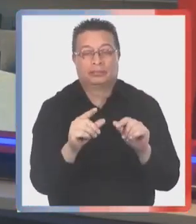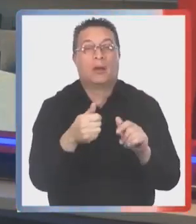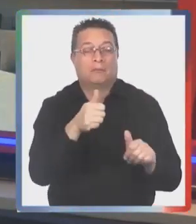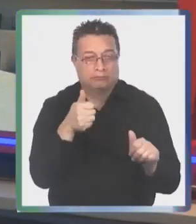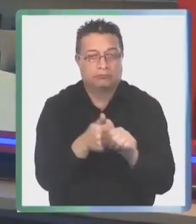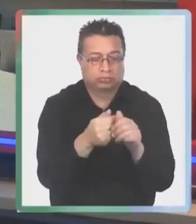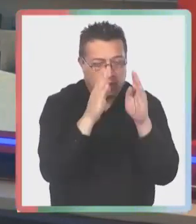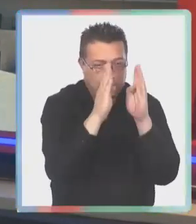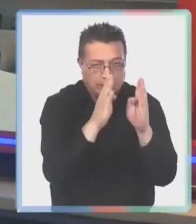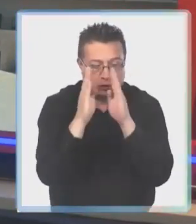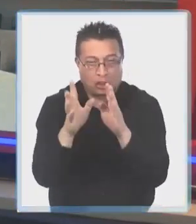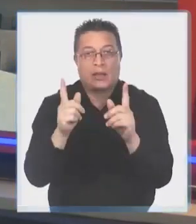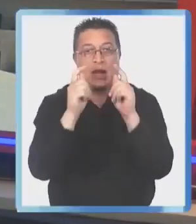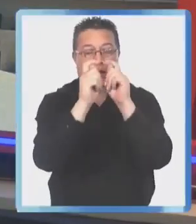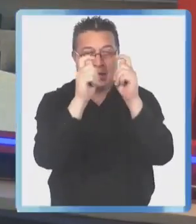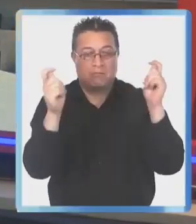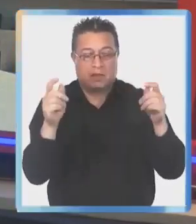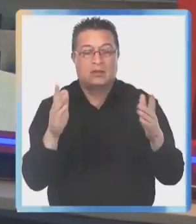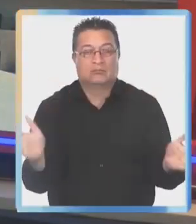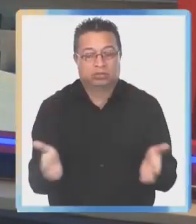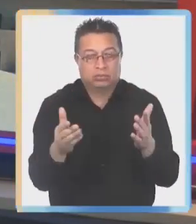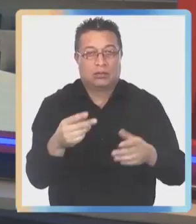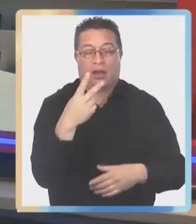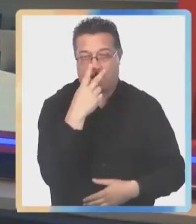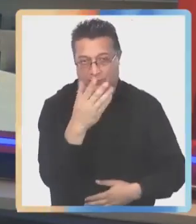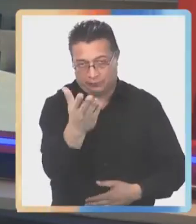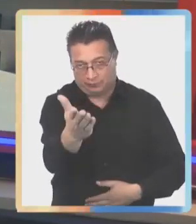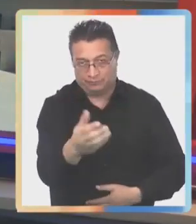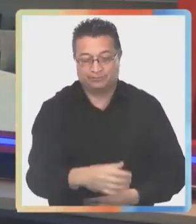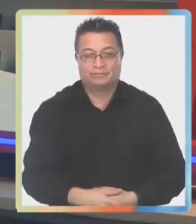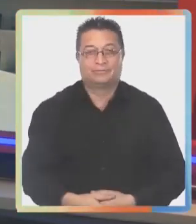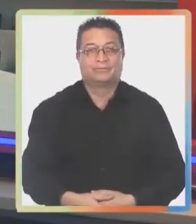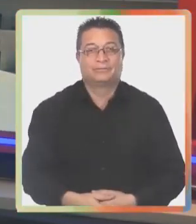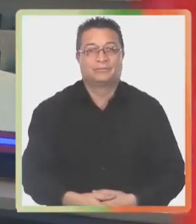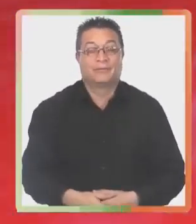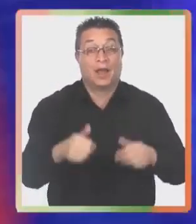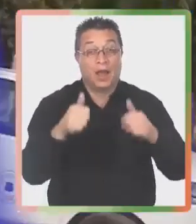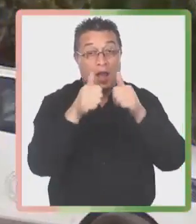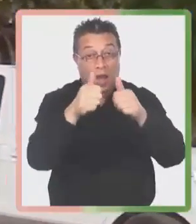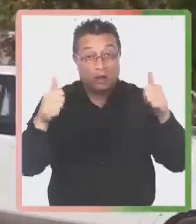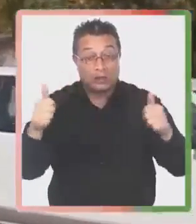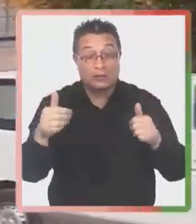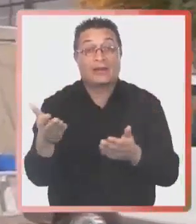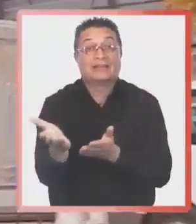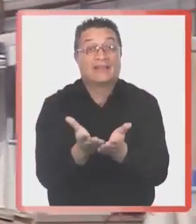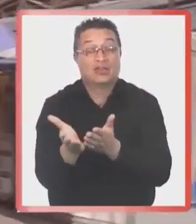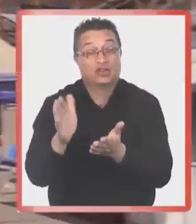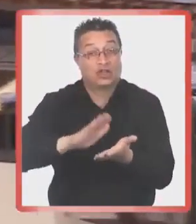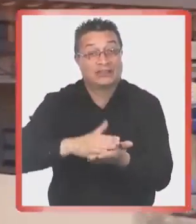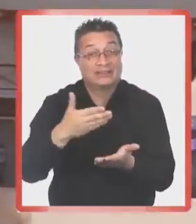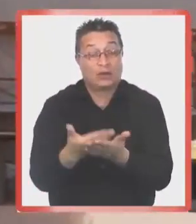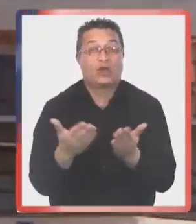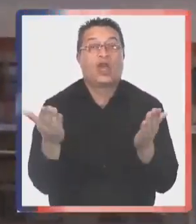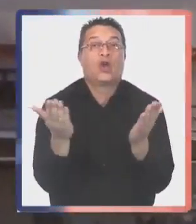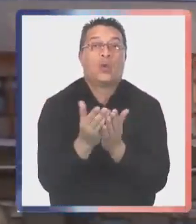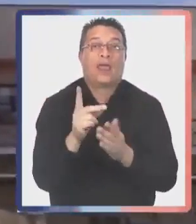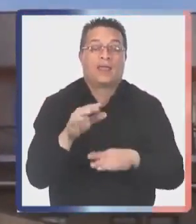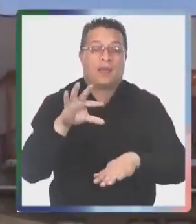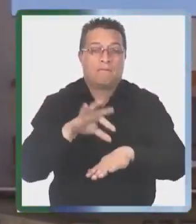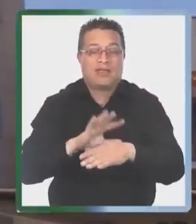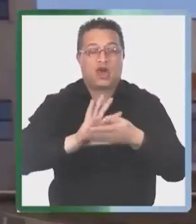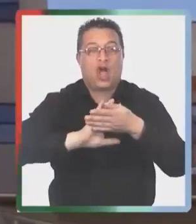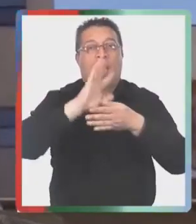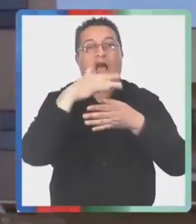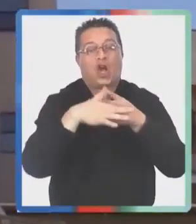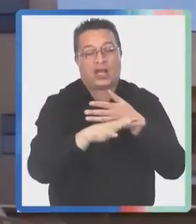espera, reforzar la atención y reforzar también la campaña de invierno. La nota es de BTV2. Autoridades del Servicio de Salud y